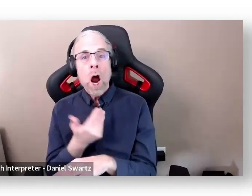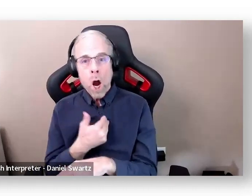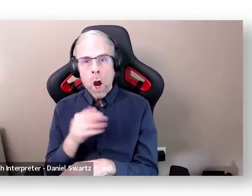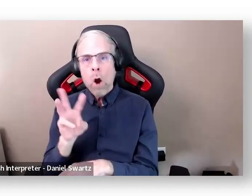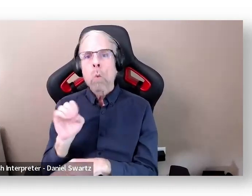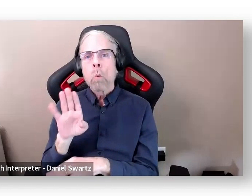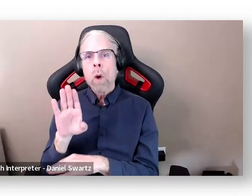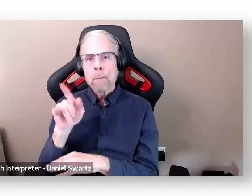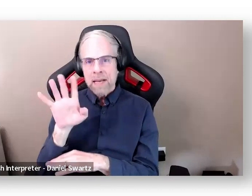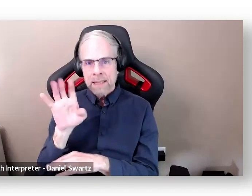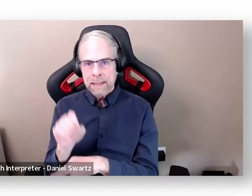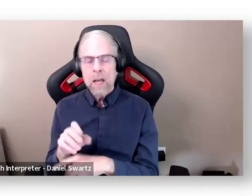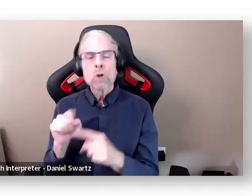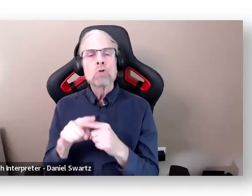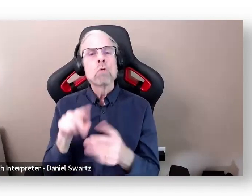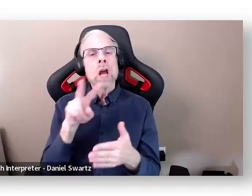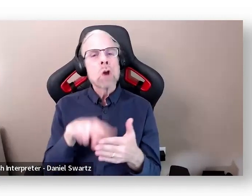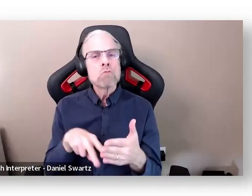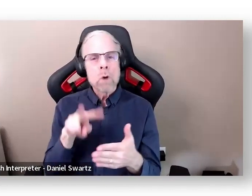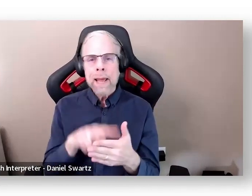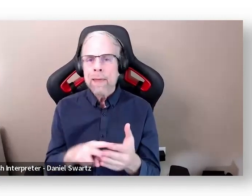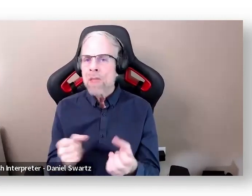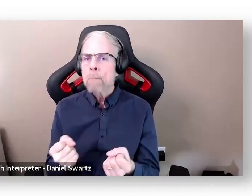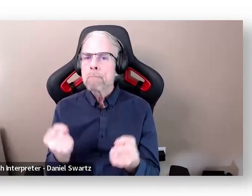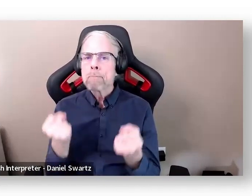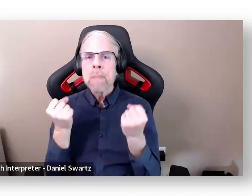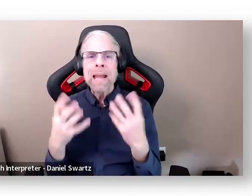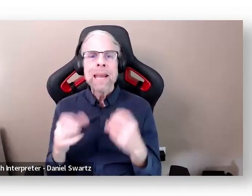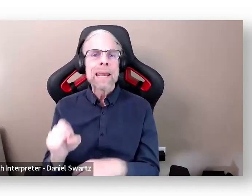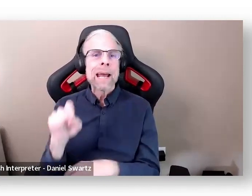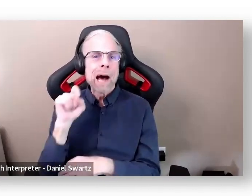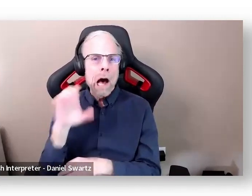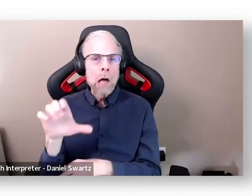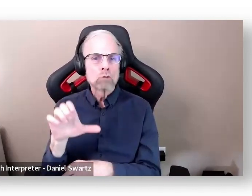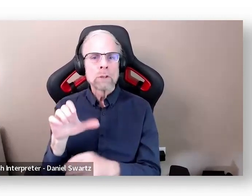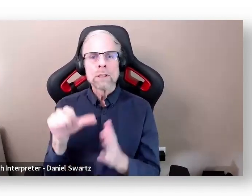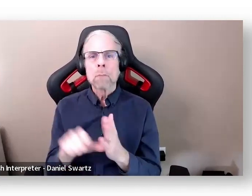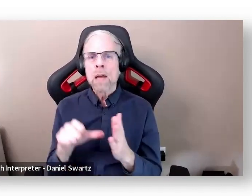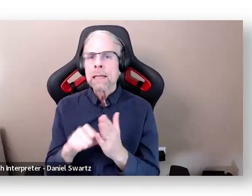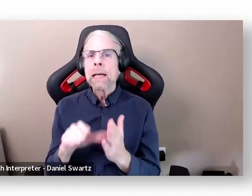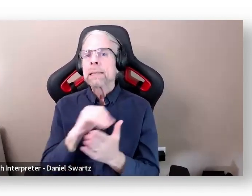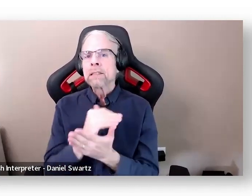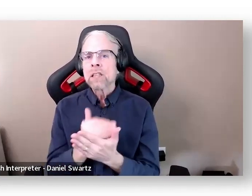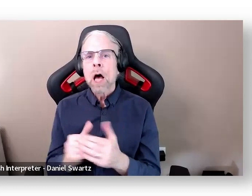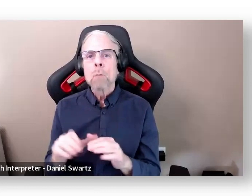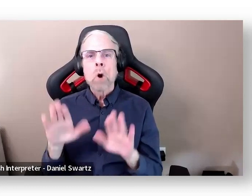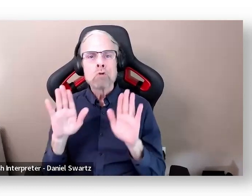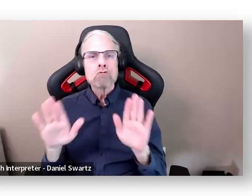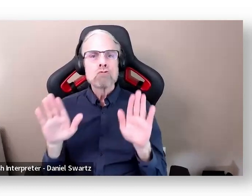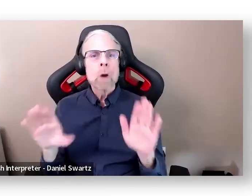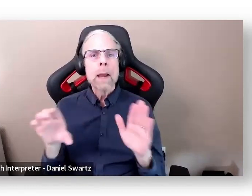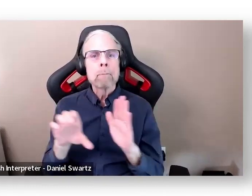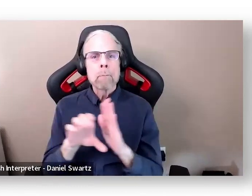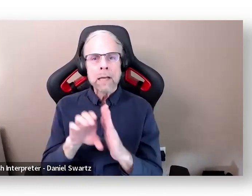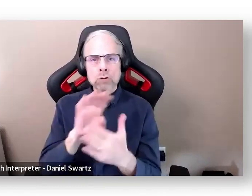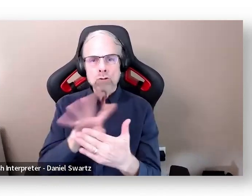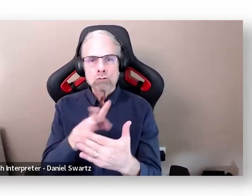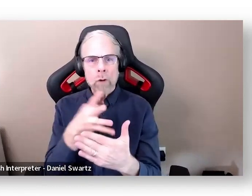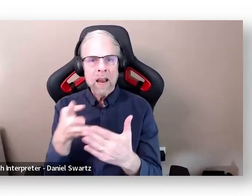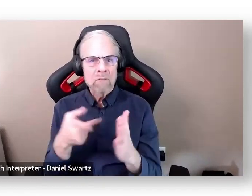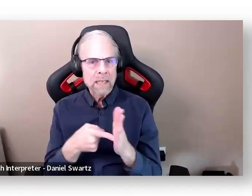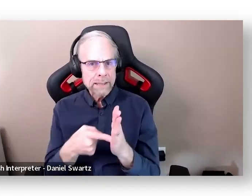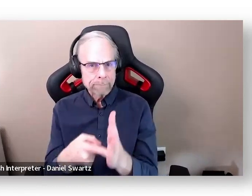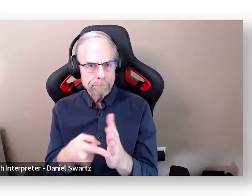estos programas están explicados en nuestro plan de mitigación de incendios forestales, Pacific Power, que lo pueden encontrar en